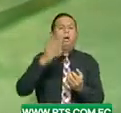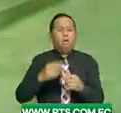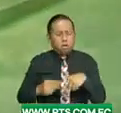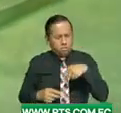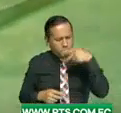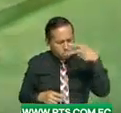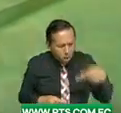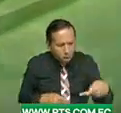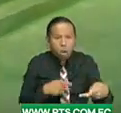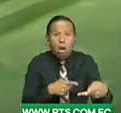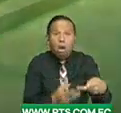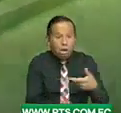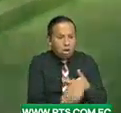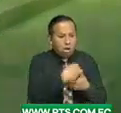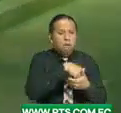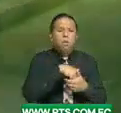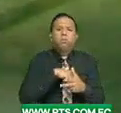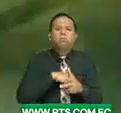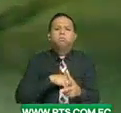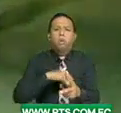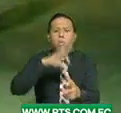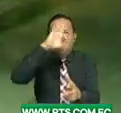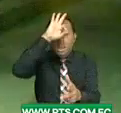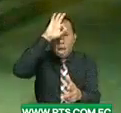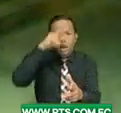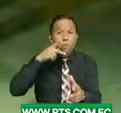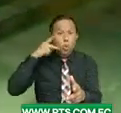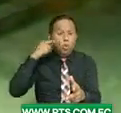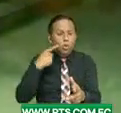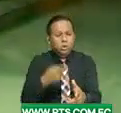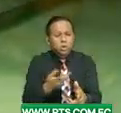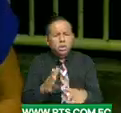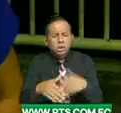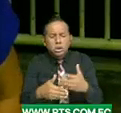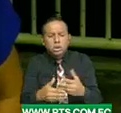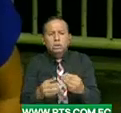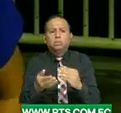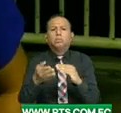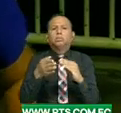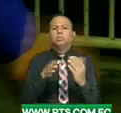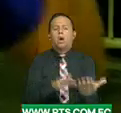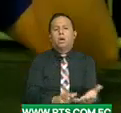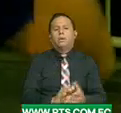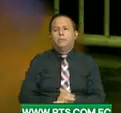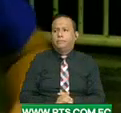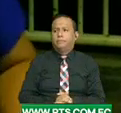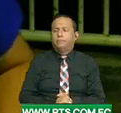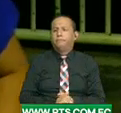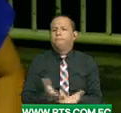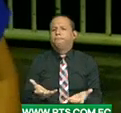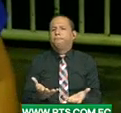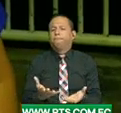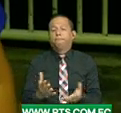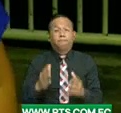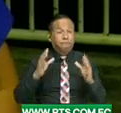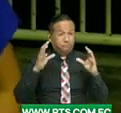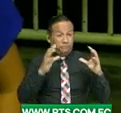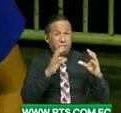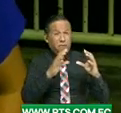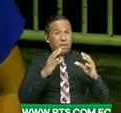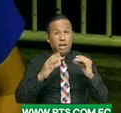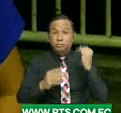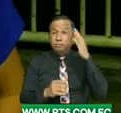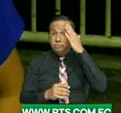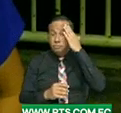extremadamente críticas al Hospital General Puyo, donde lamentablemente murió. Tenía una herida a nivel frontal del lado